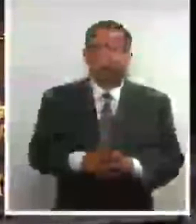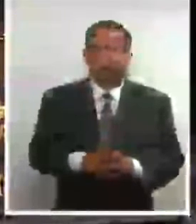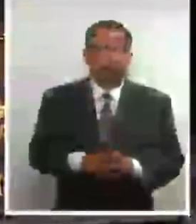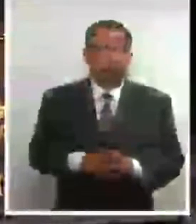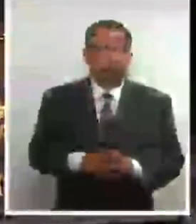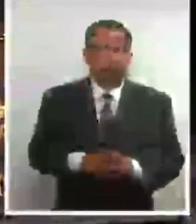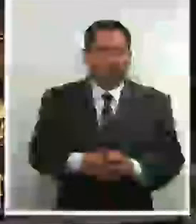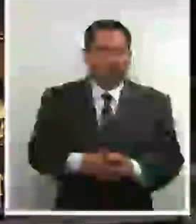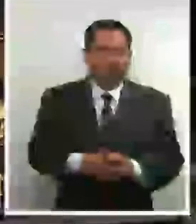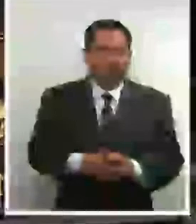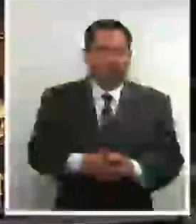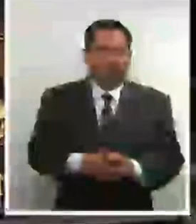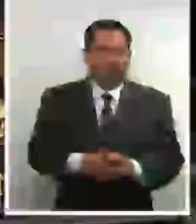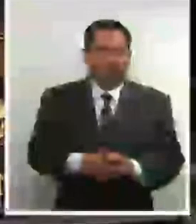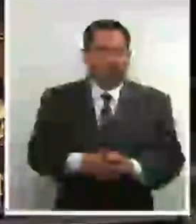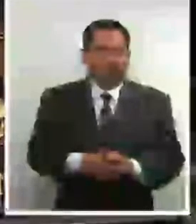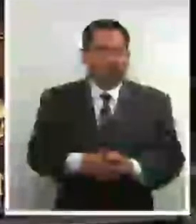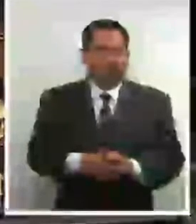en el